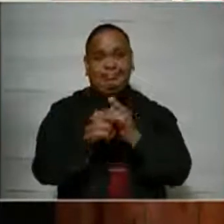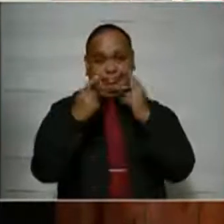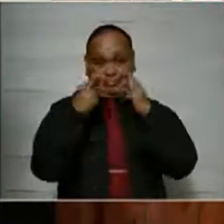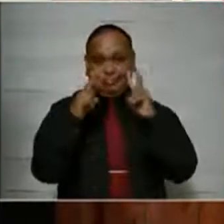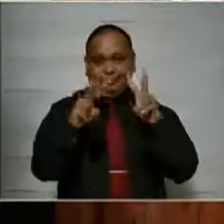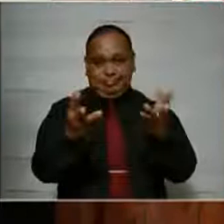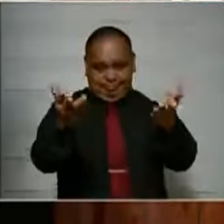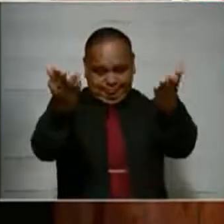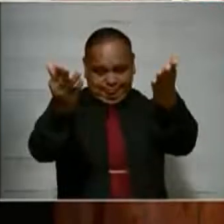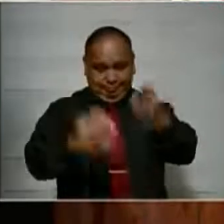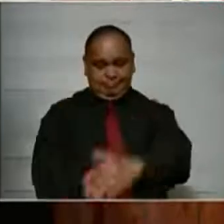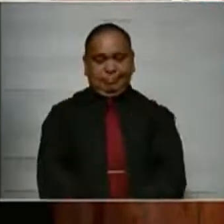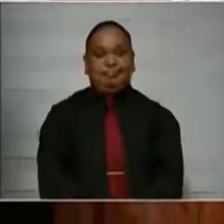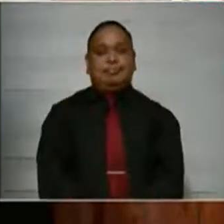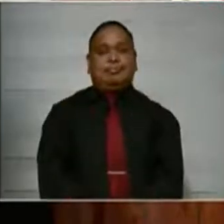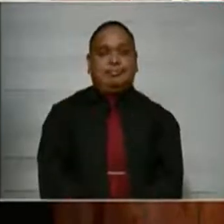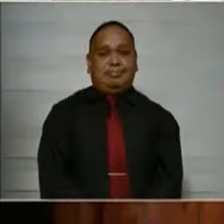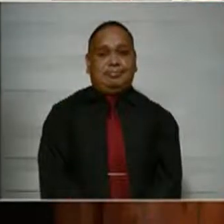vamos a verlo